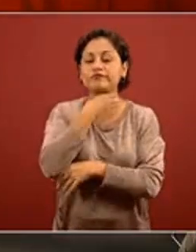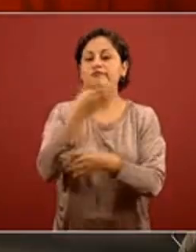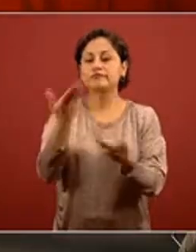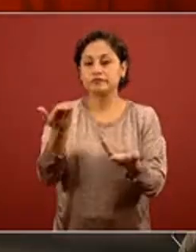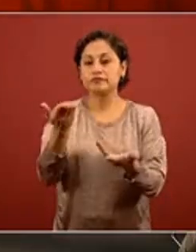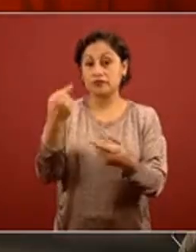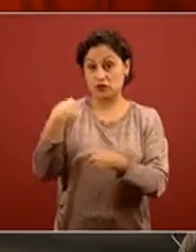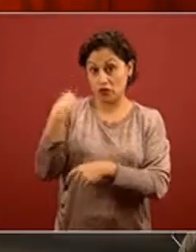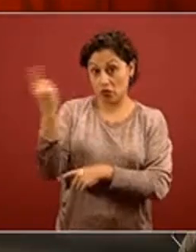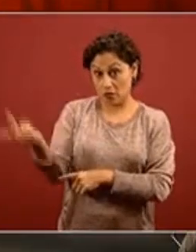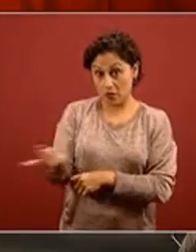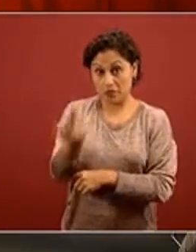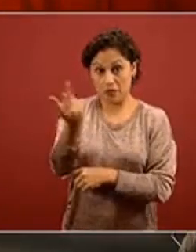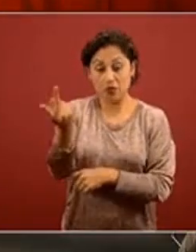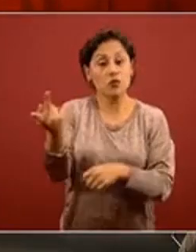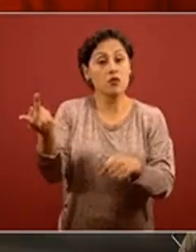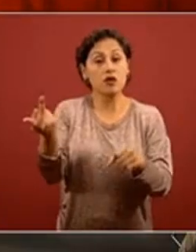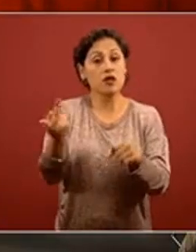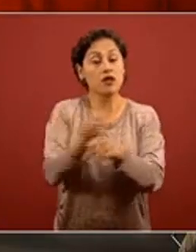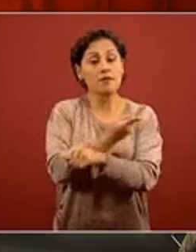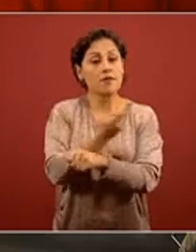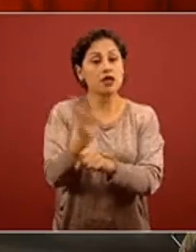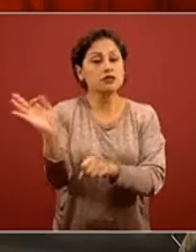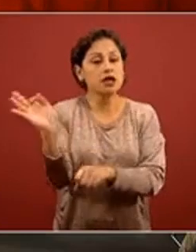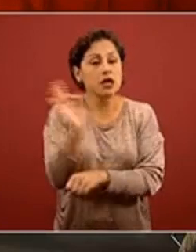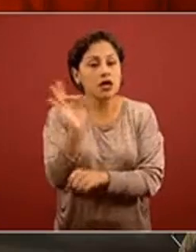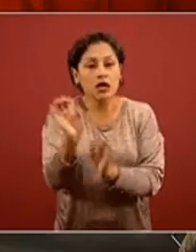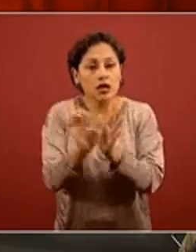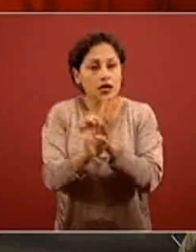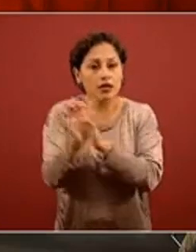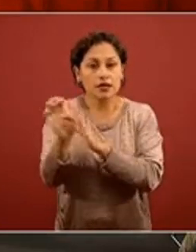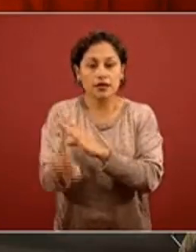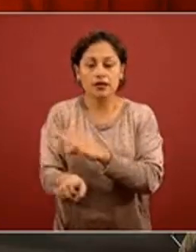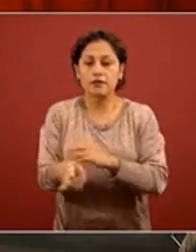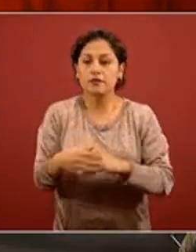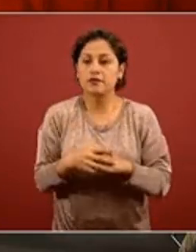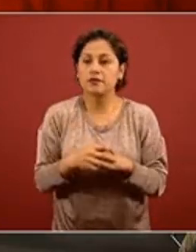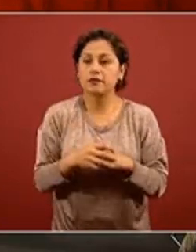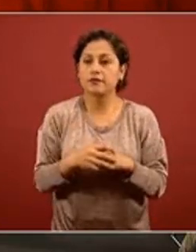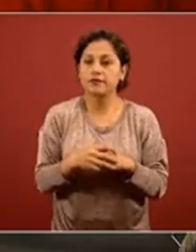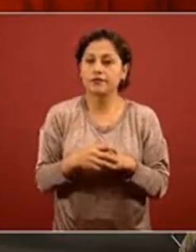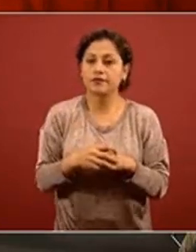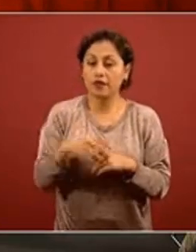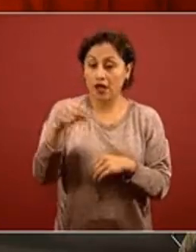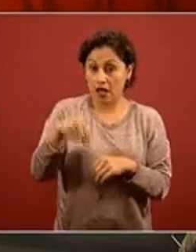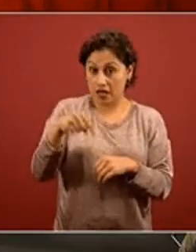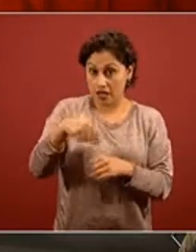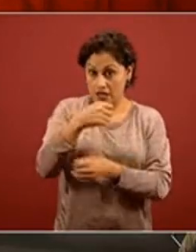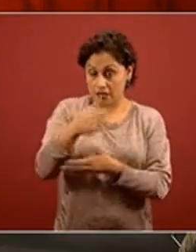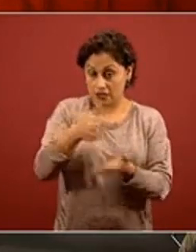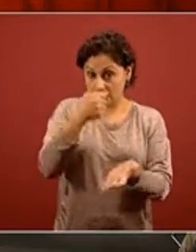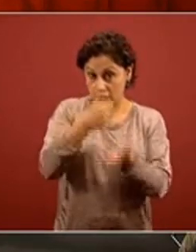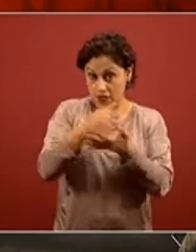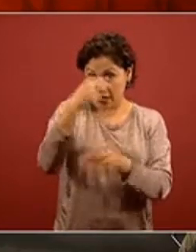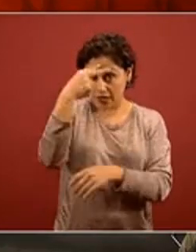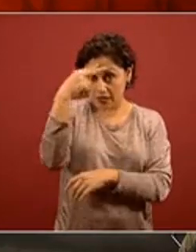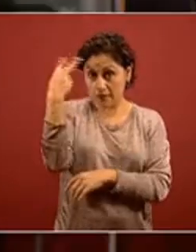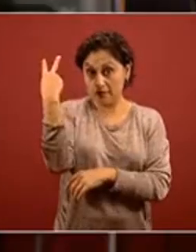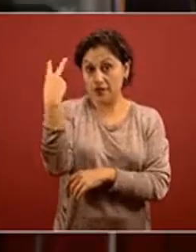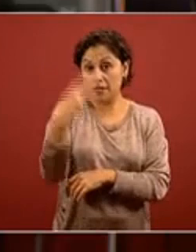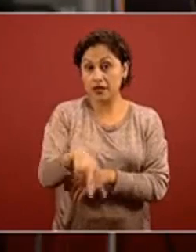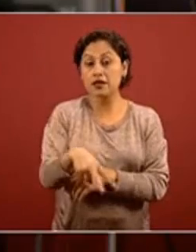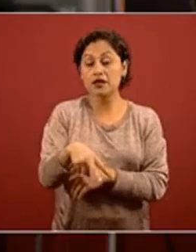esa situación. ¿Qué haríamos en el caso de que se sature, sobre todo la Ciudad de México, que